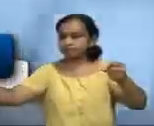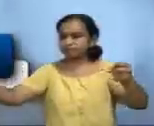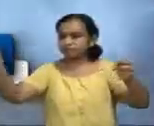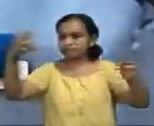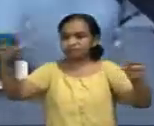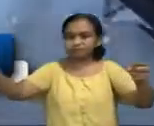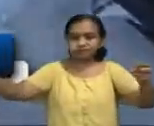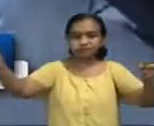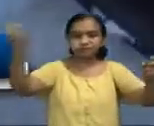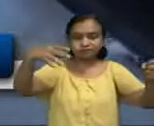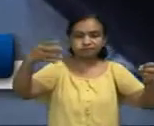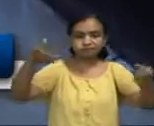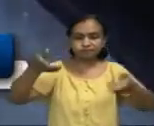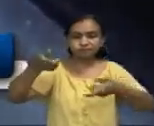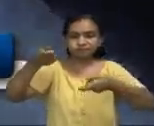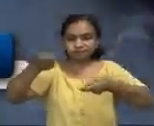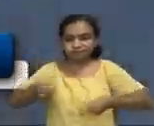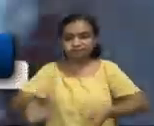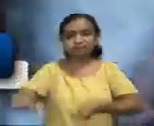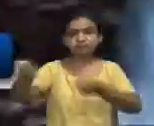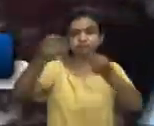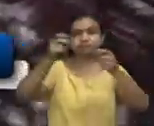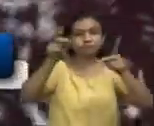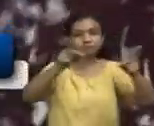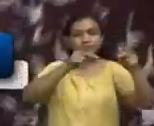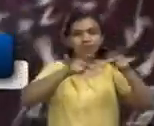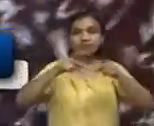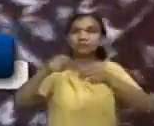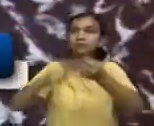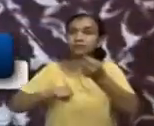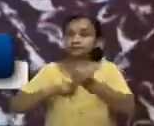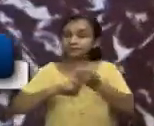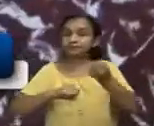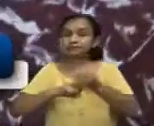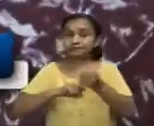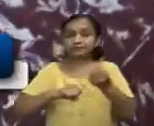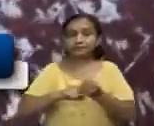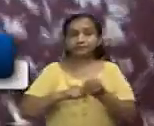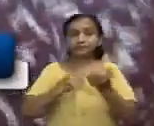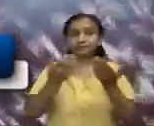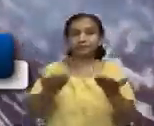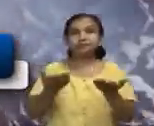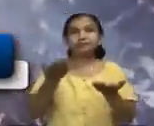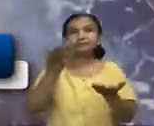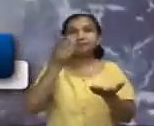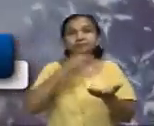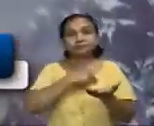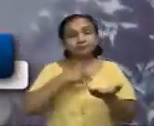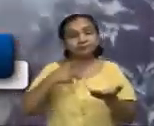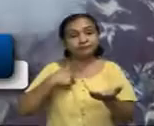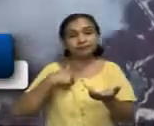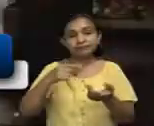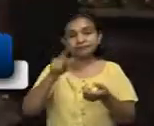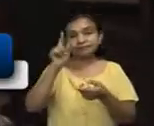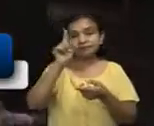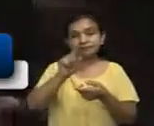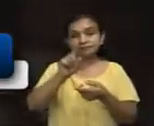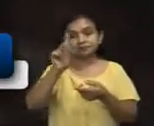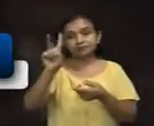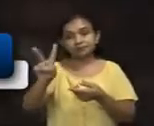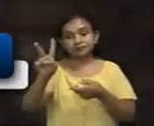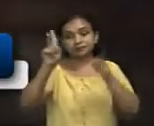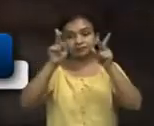camiones, las palas y hasta el personal a veces que nos apoyan. Entonces, por lo menos estamos realizando entre 1 o 2 planes